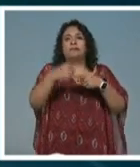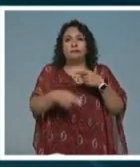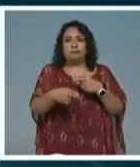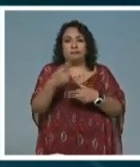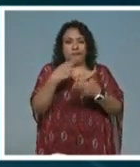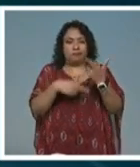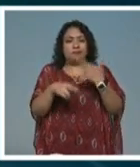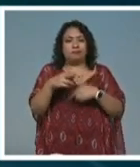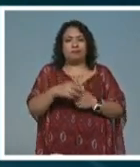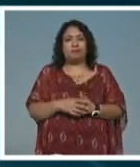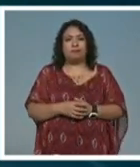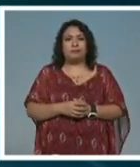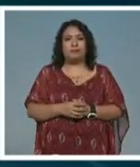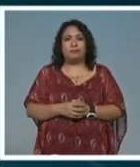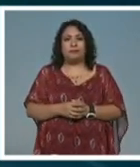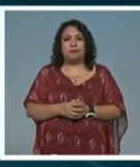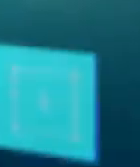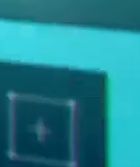pausa, regresamos.